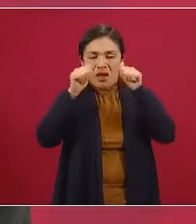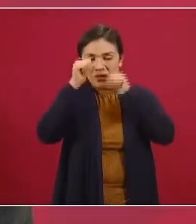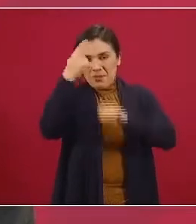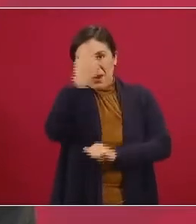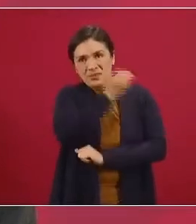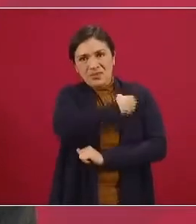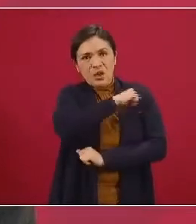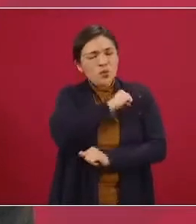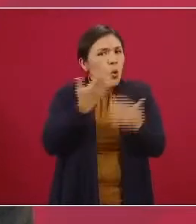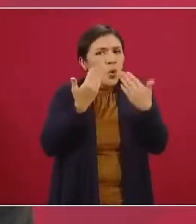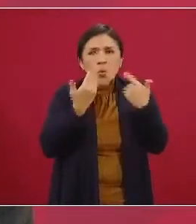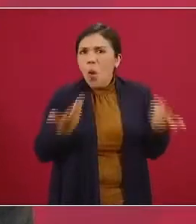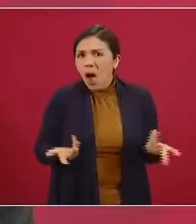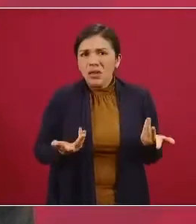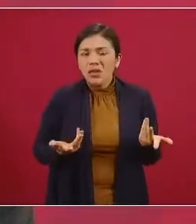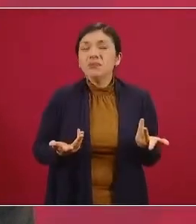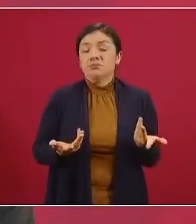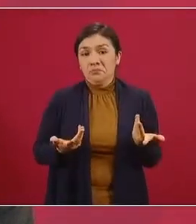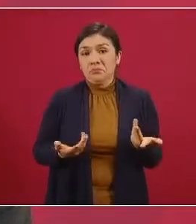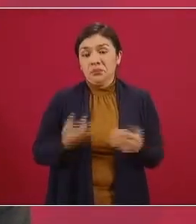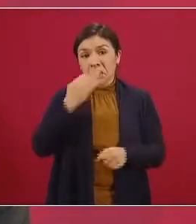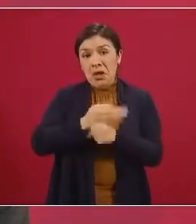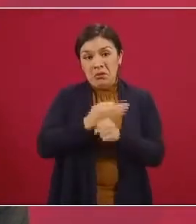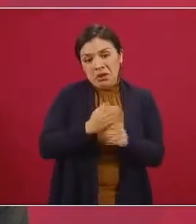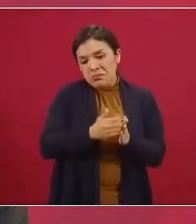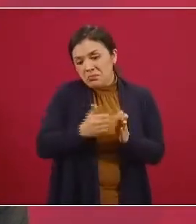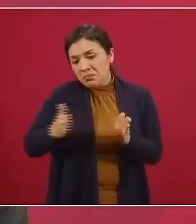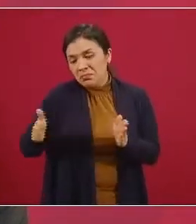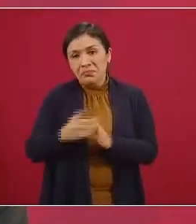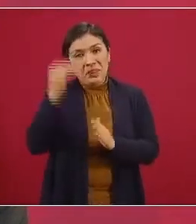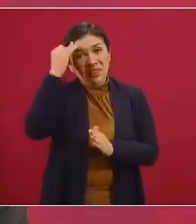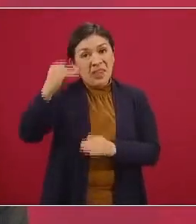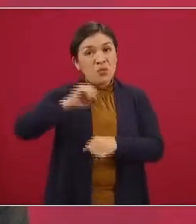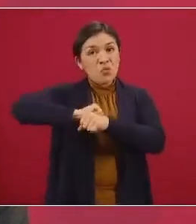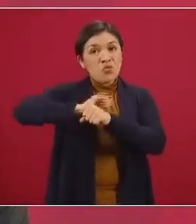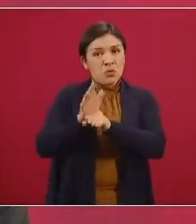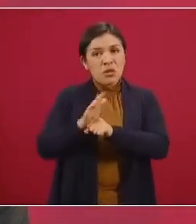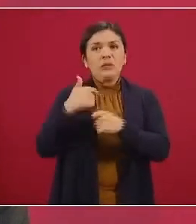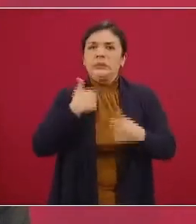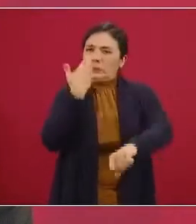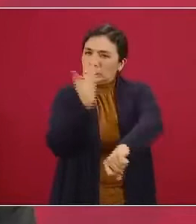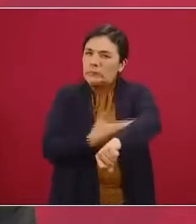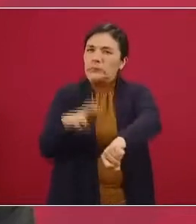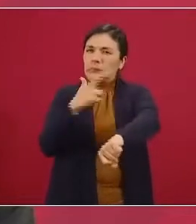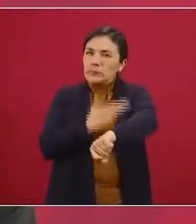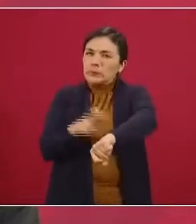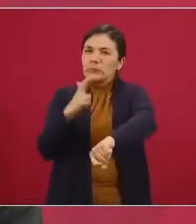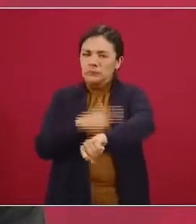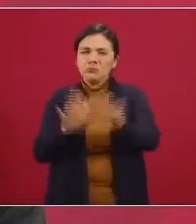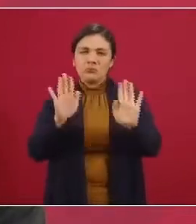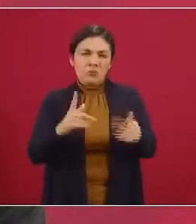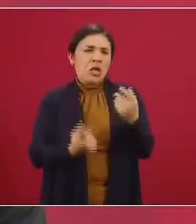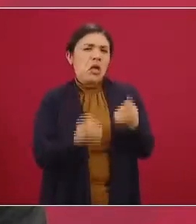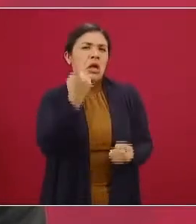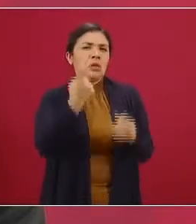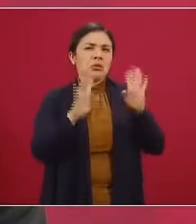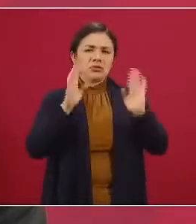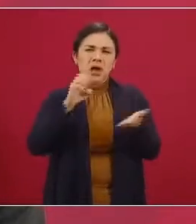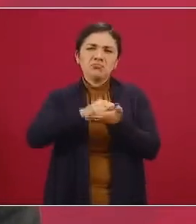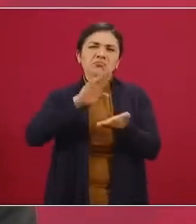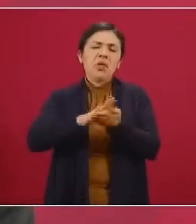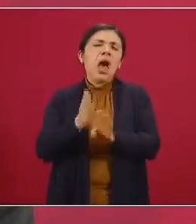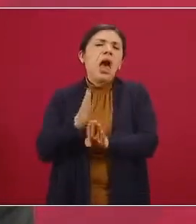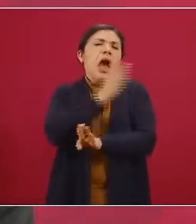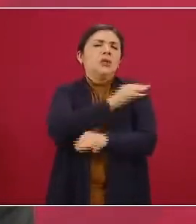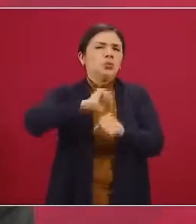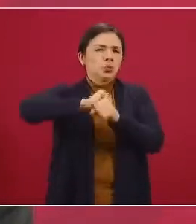salud, durante la epidemia de COVID hemos emprendido una serie de acciones, algunas ya planteadas desde antes